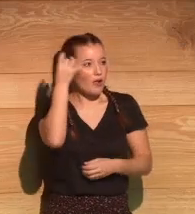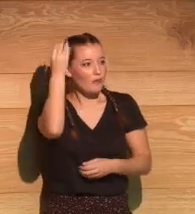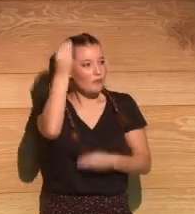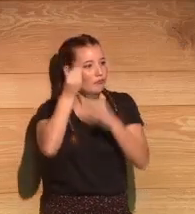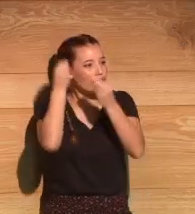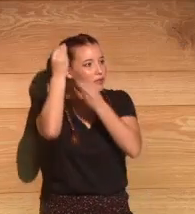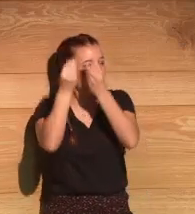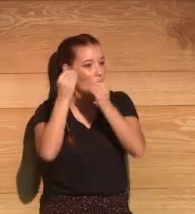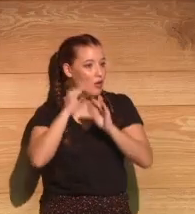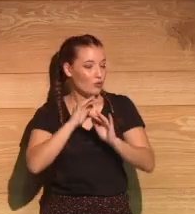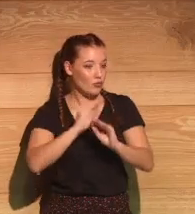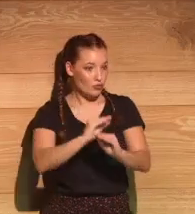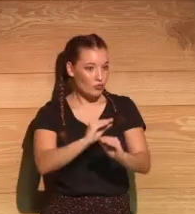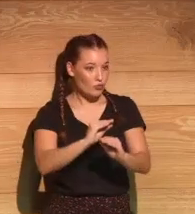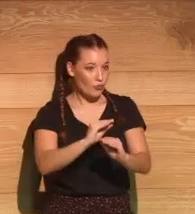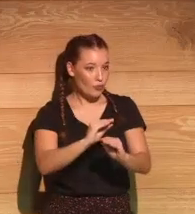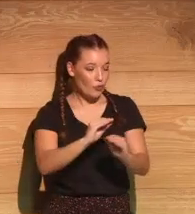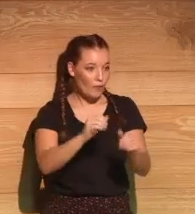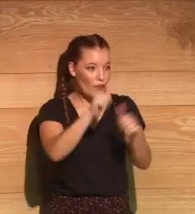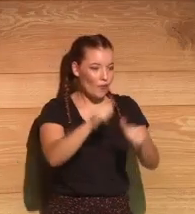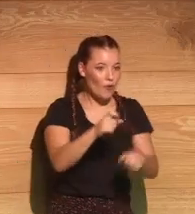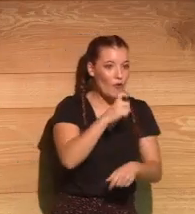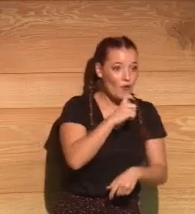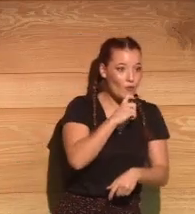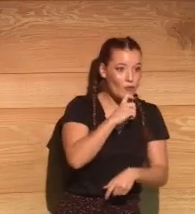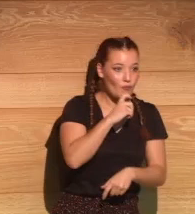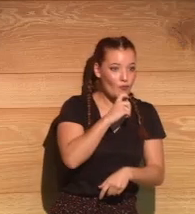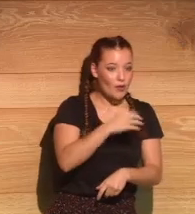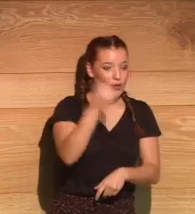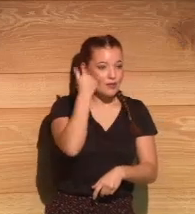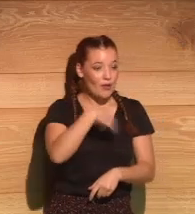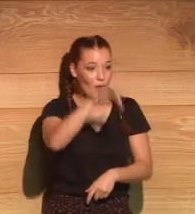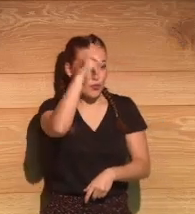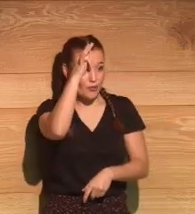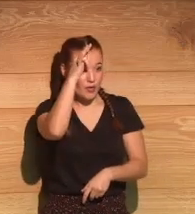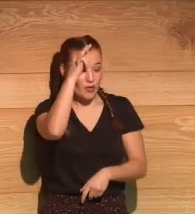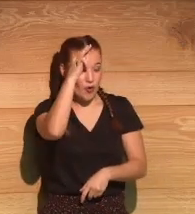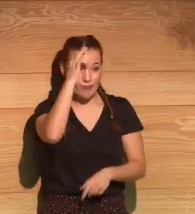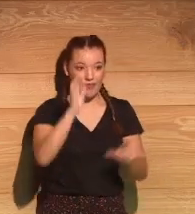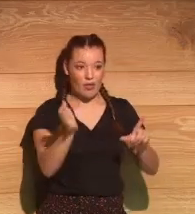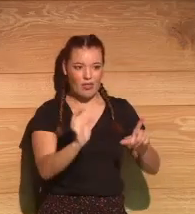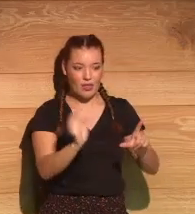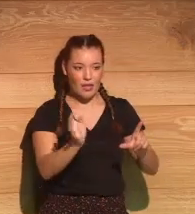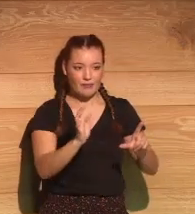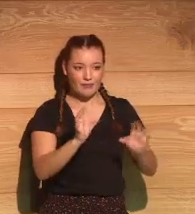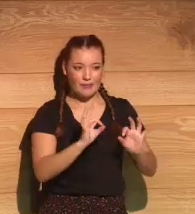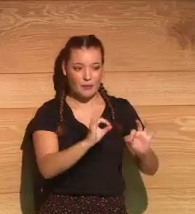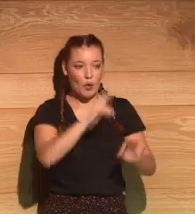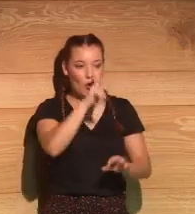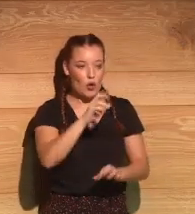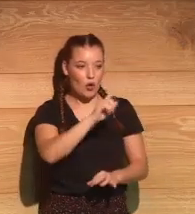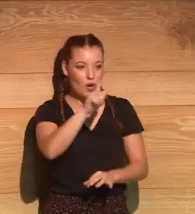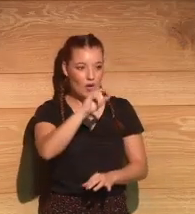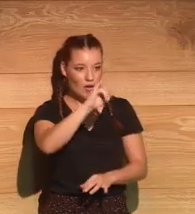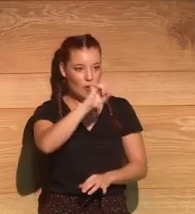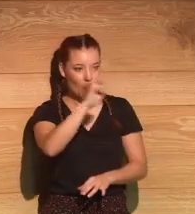los iban formando los sábados o los domingos en lo que era el gran cine de Hollywood, ¿no? La